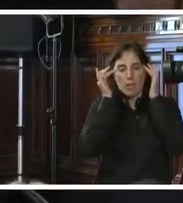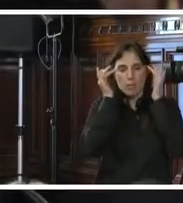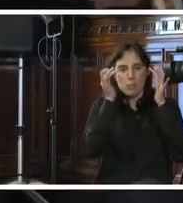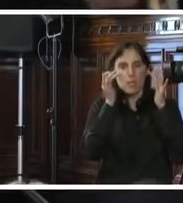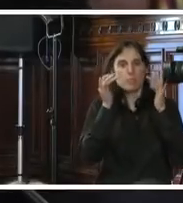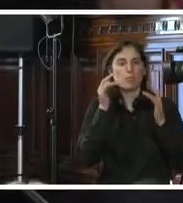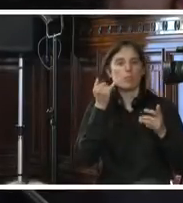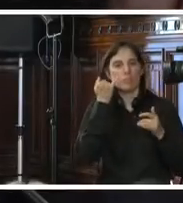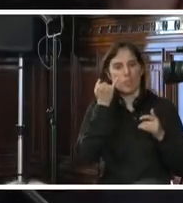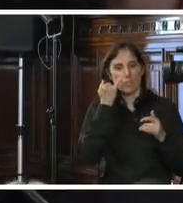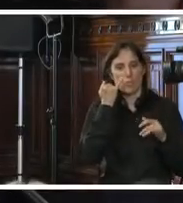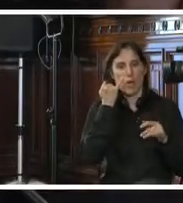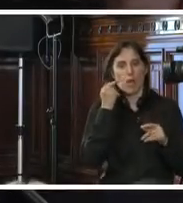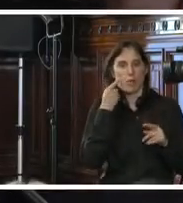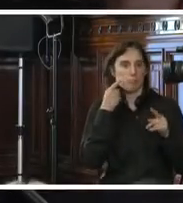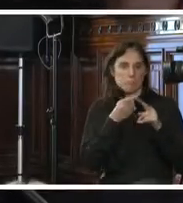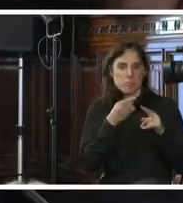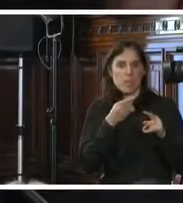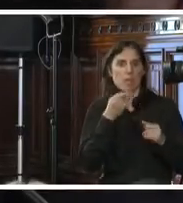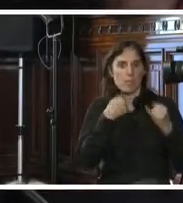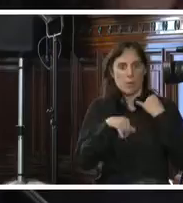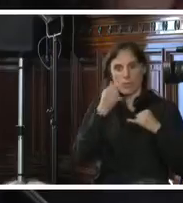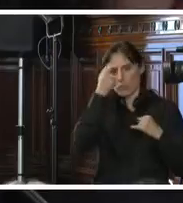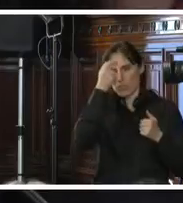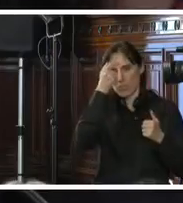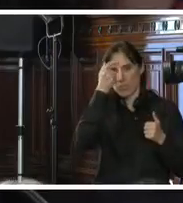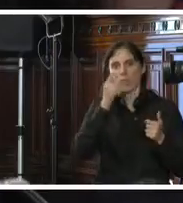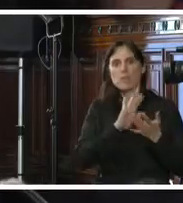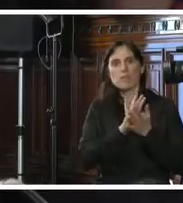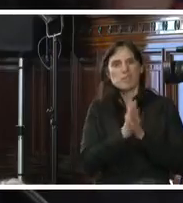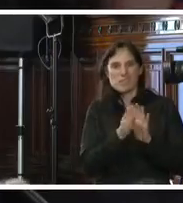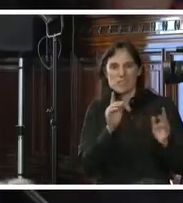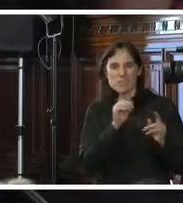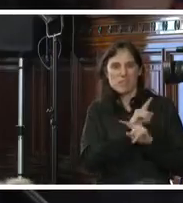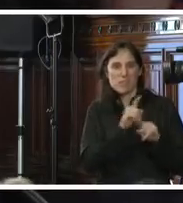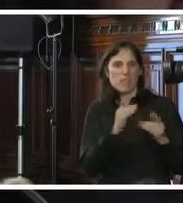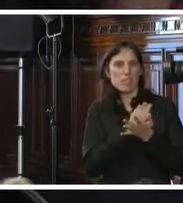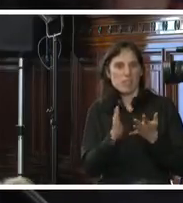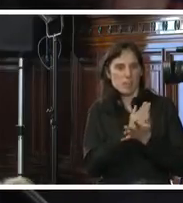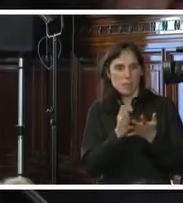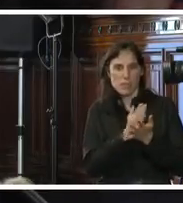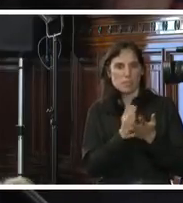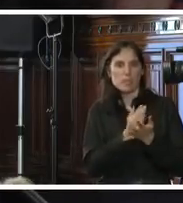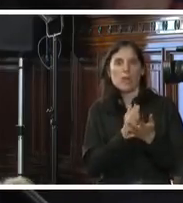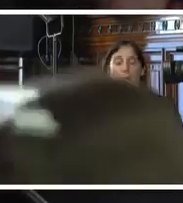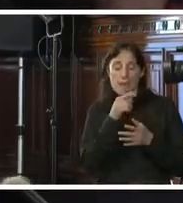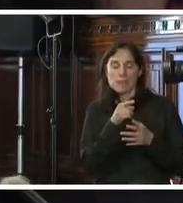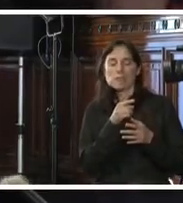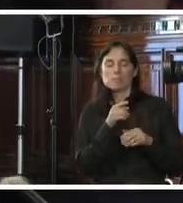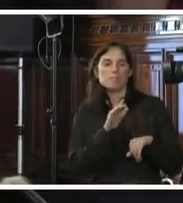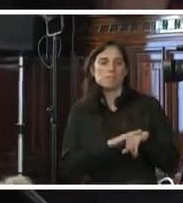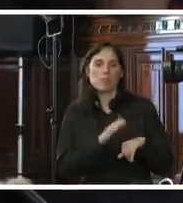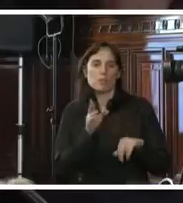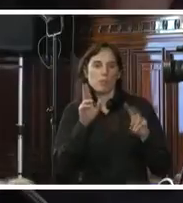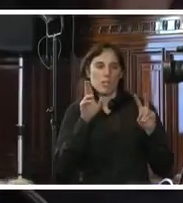basada en datos científicos, la erradicación de estereotipos, que me parece que es fundamental y que afecta especialmente a